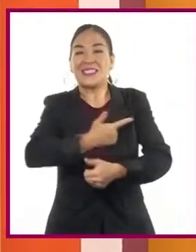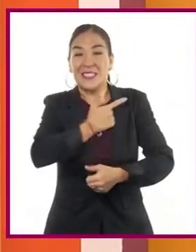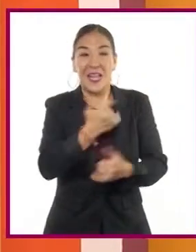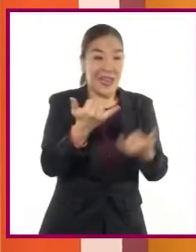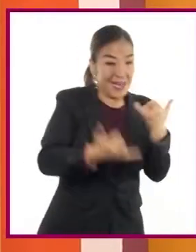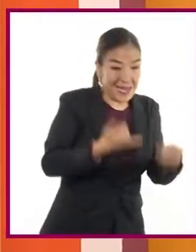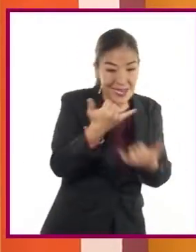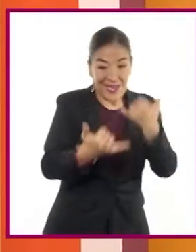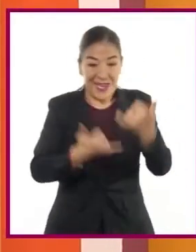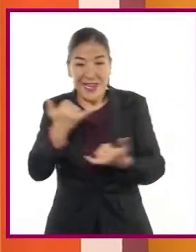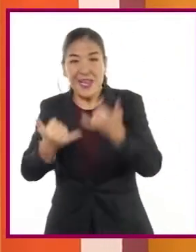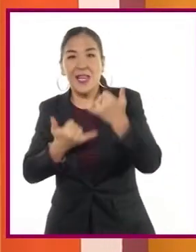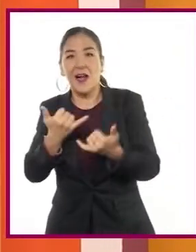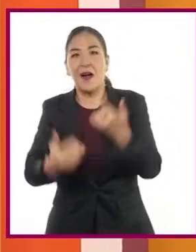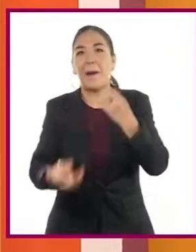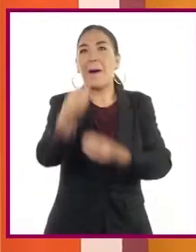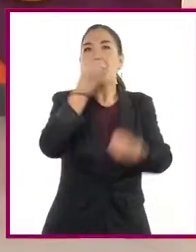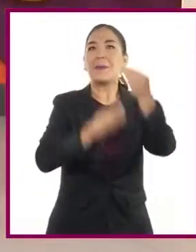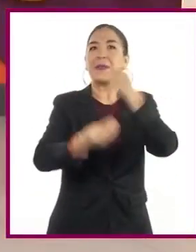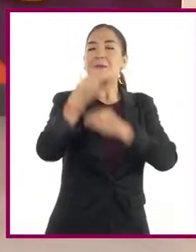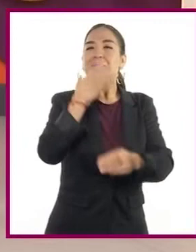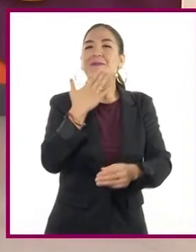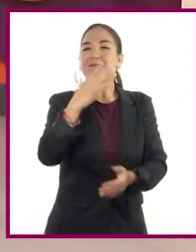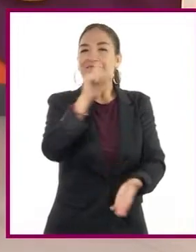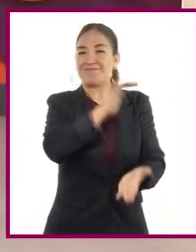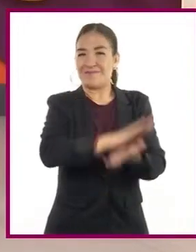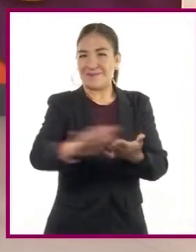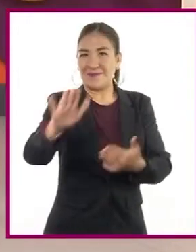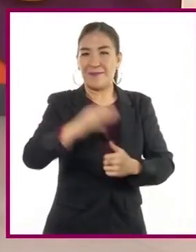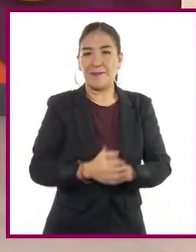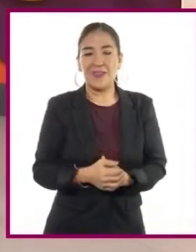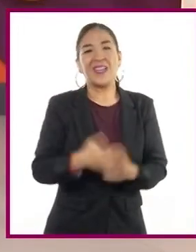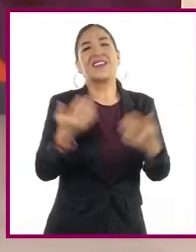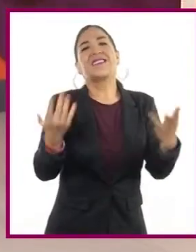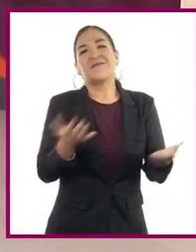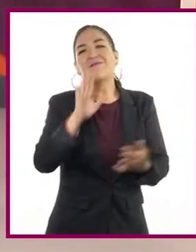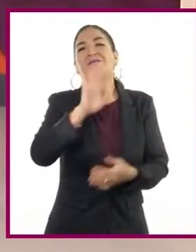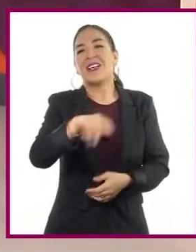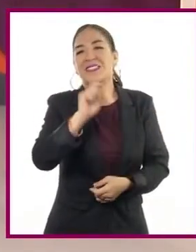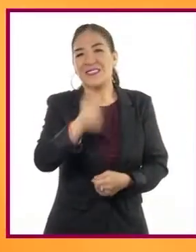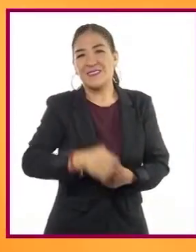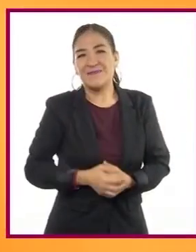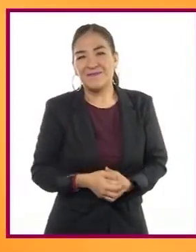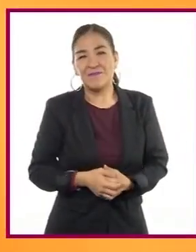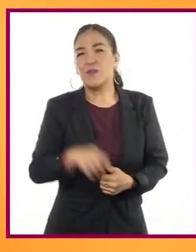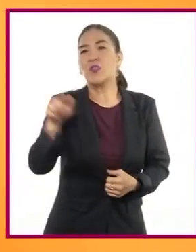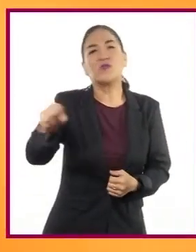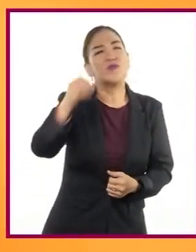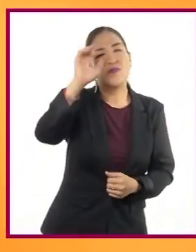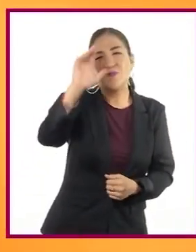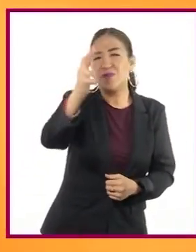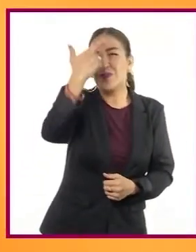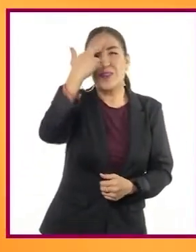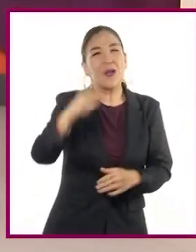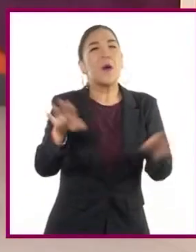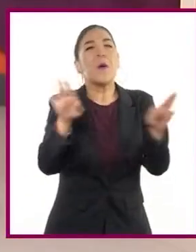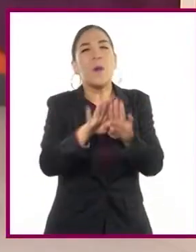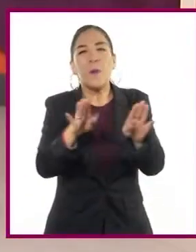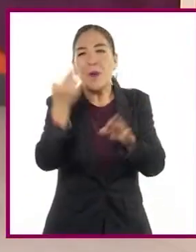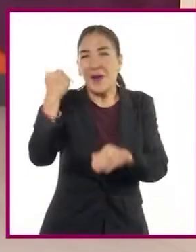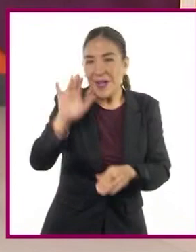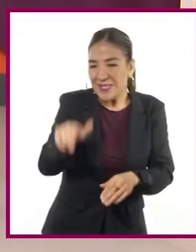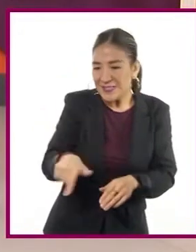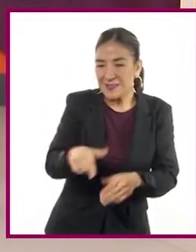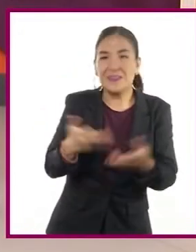juego y juego se lo comió todo. Lo malo es que no se acuerda cómo era y esto